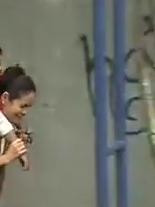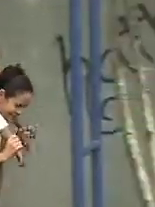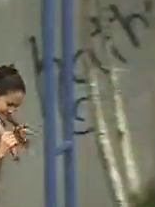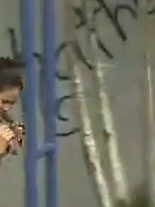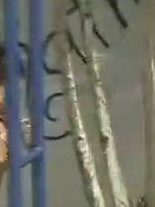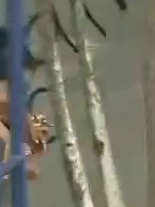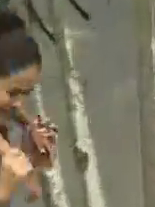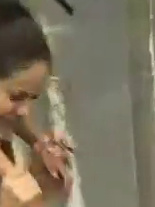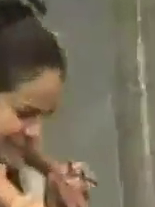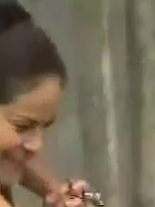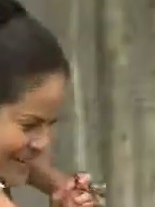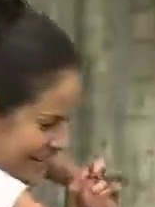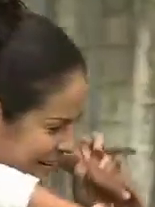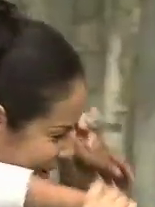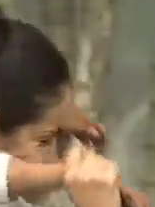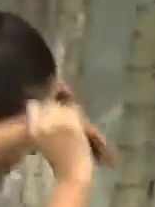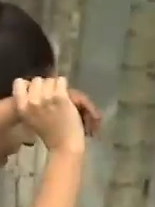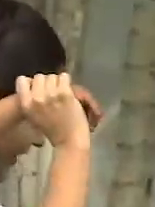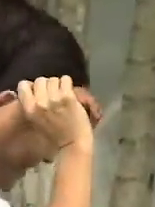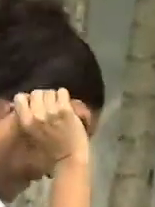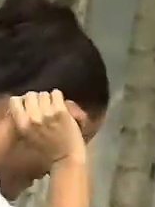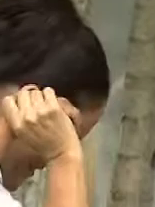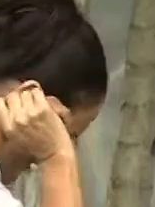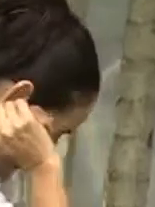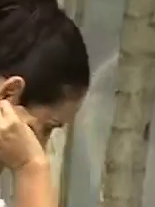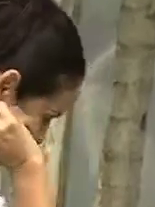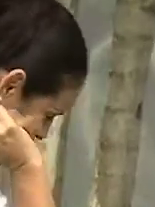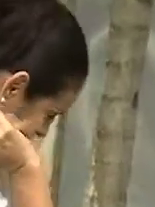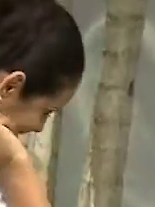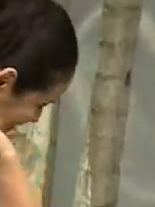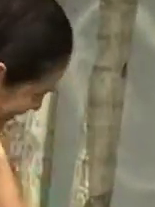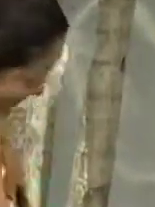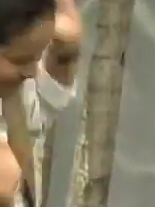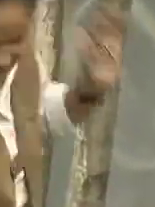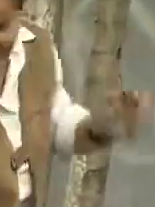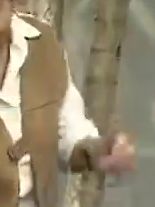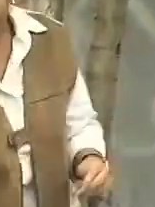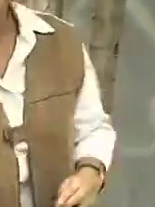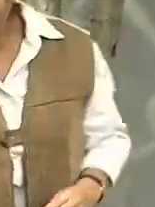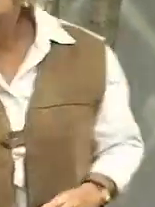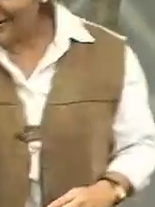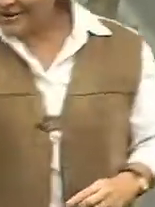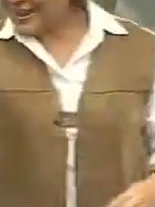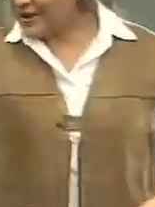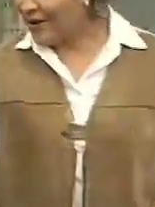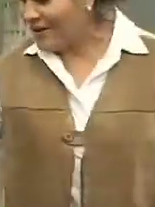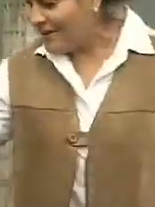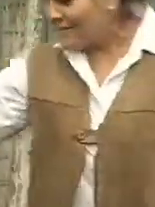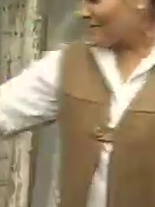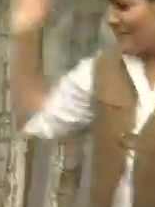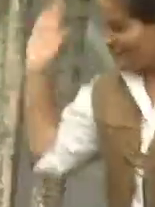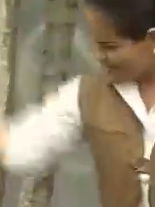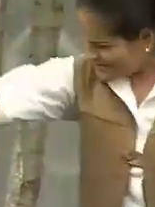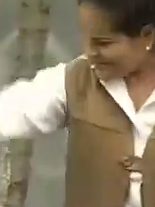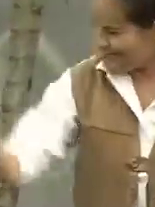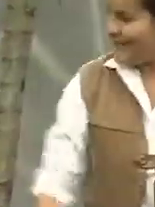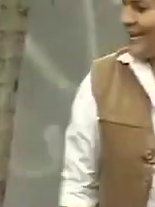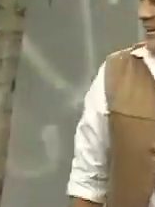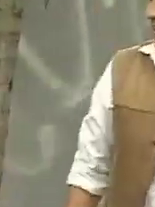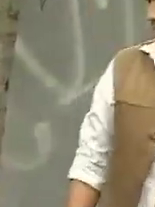Estas son las voces de una población históricamente invisibilizada, que le exigen a su futuro presidente una nueva